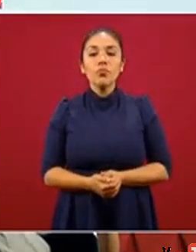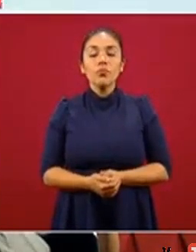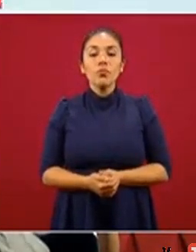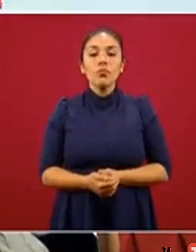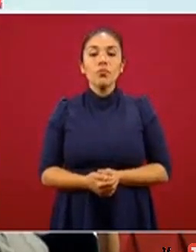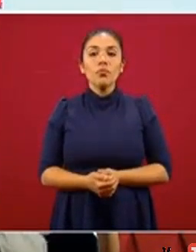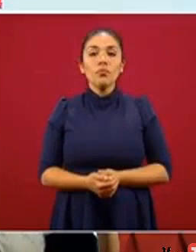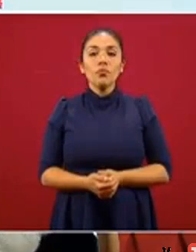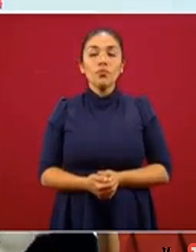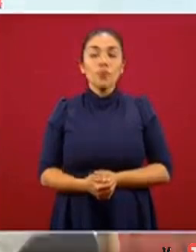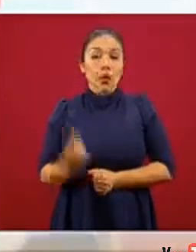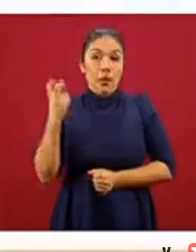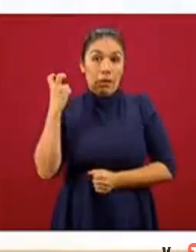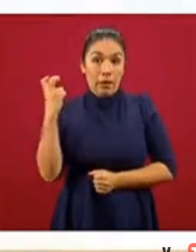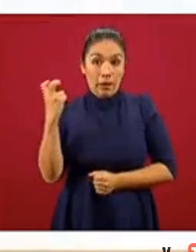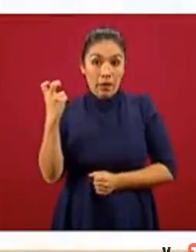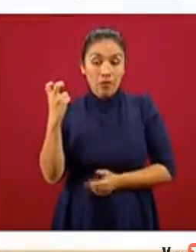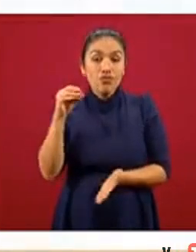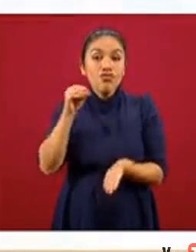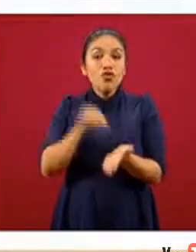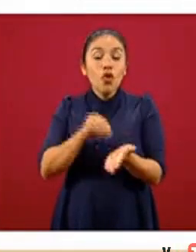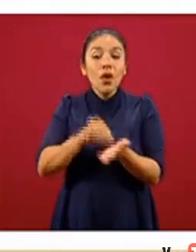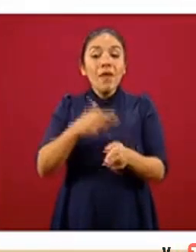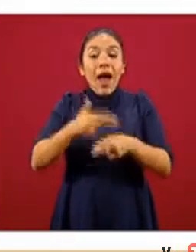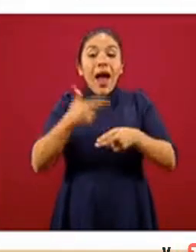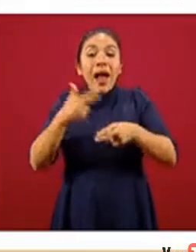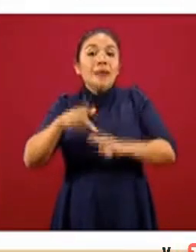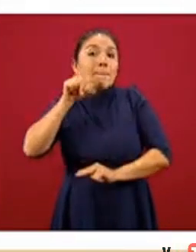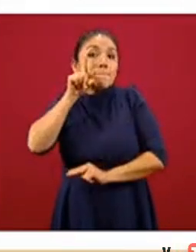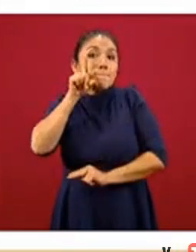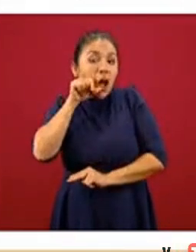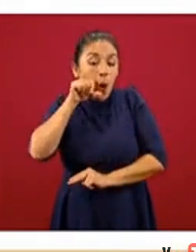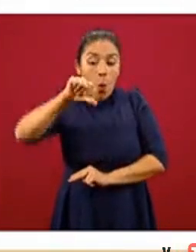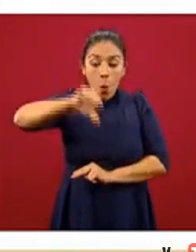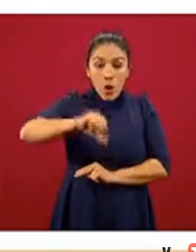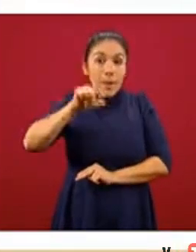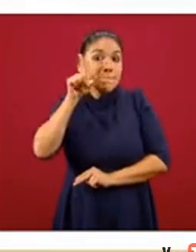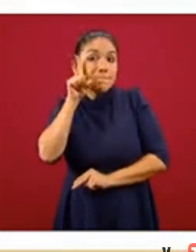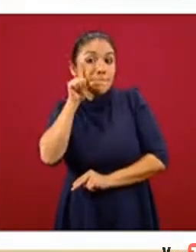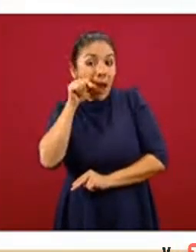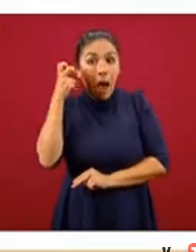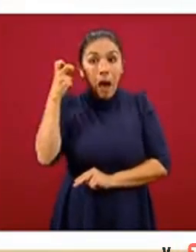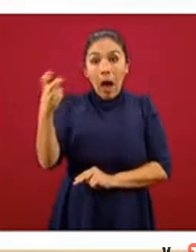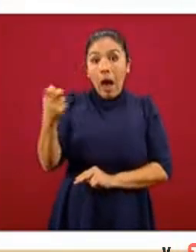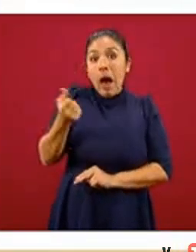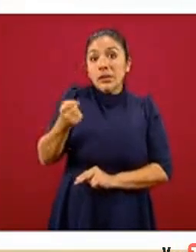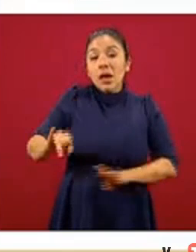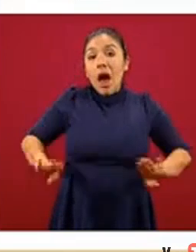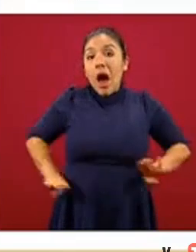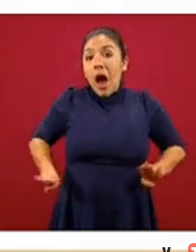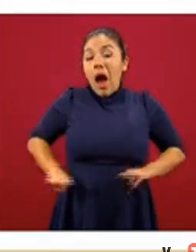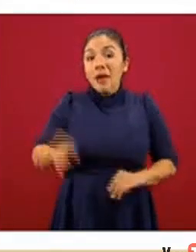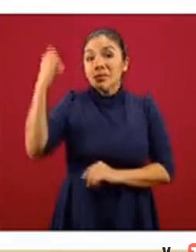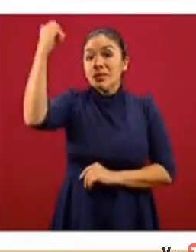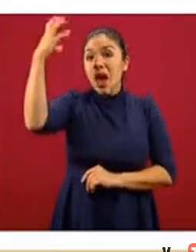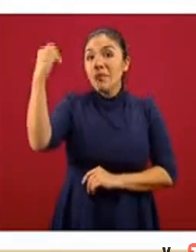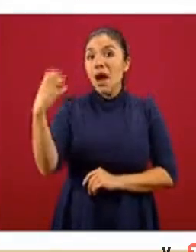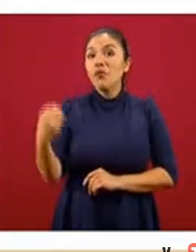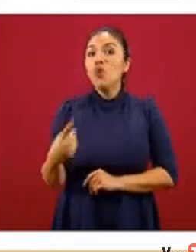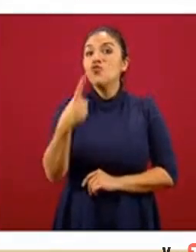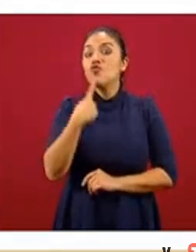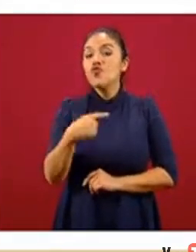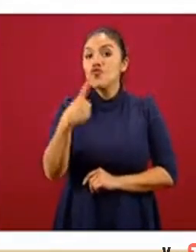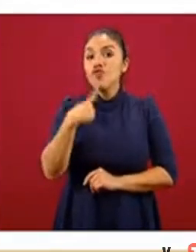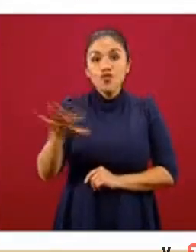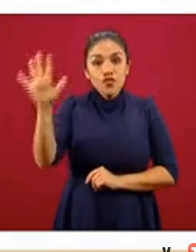Este es todavía, hasta mañana, hoy y mañana, la condición del semáforo de riesgo COVID